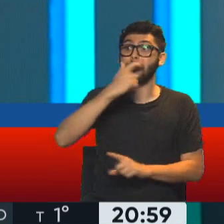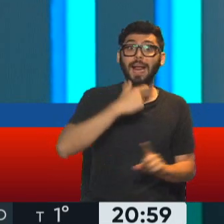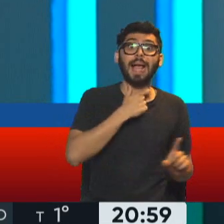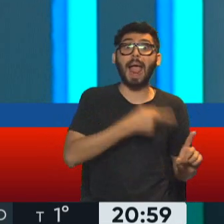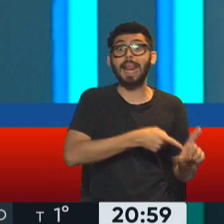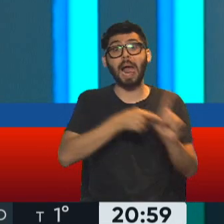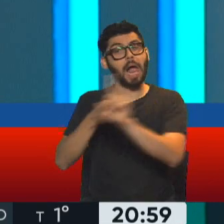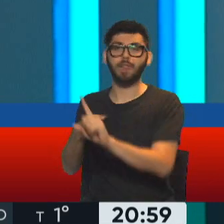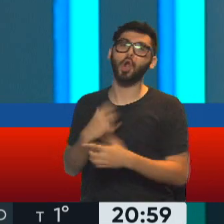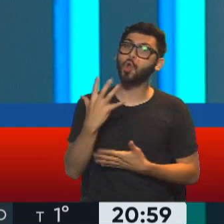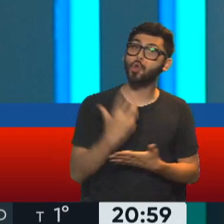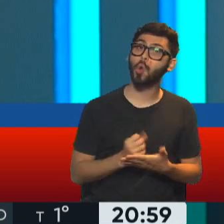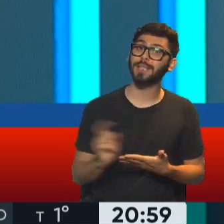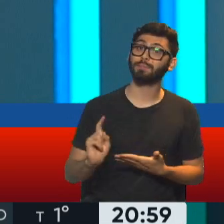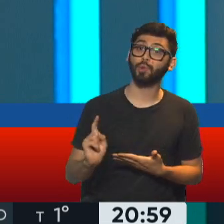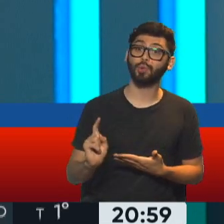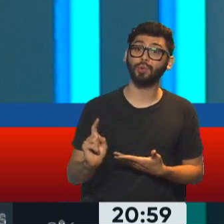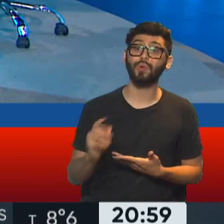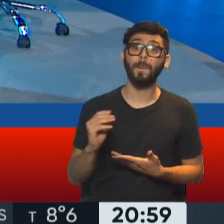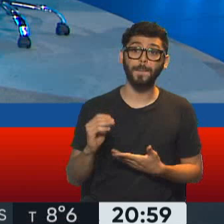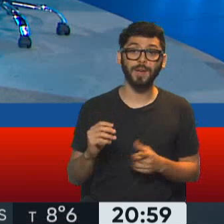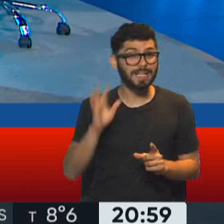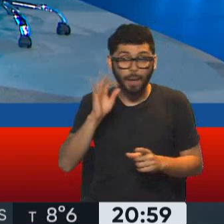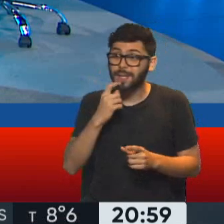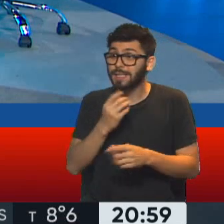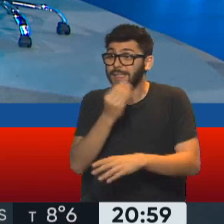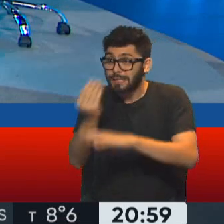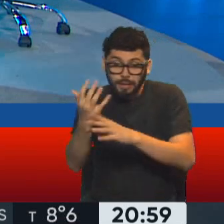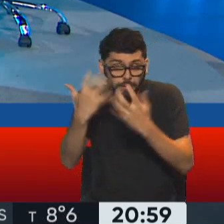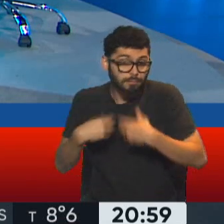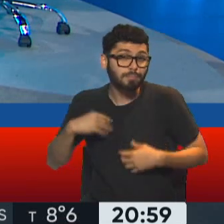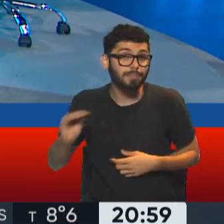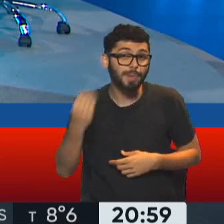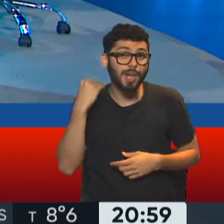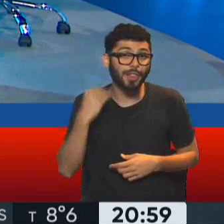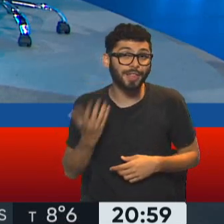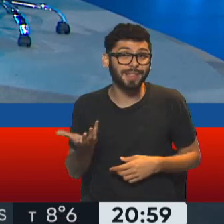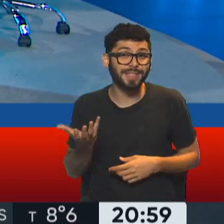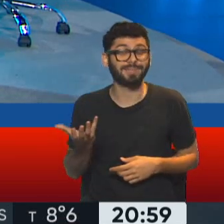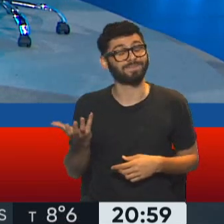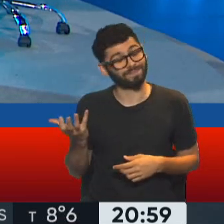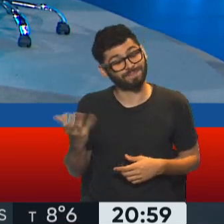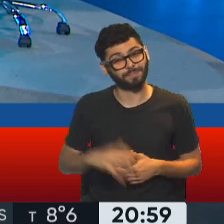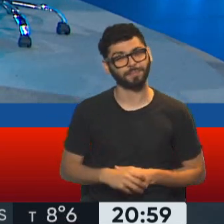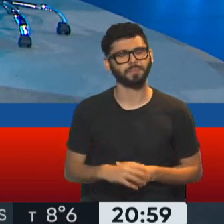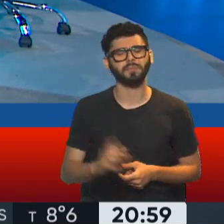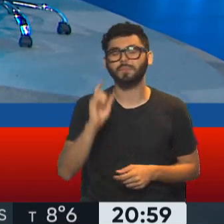convencerla para que sea, porque estaba convencida de que perdía. Sí, igual